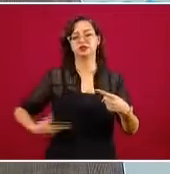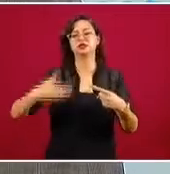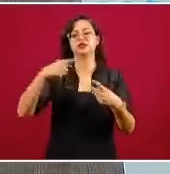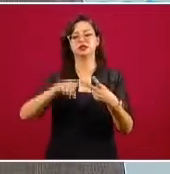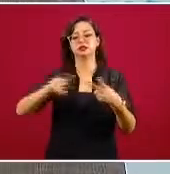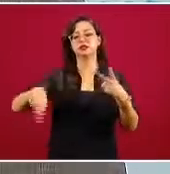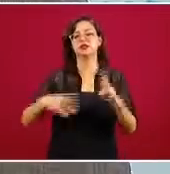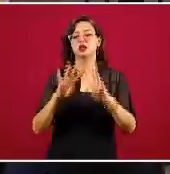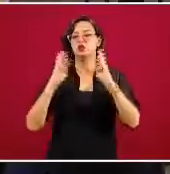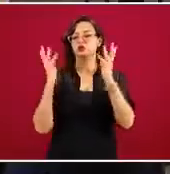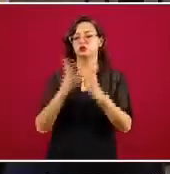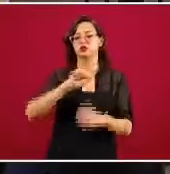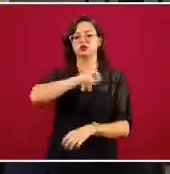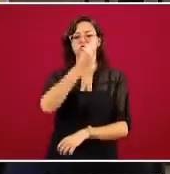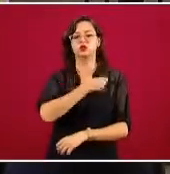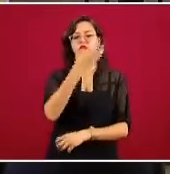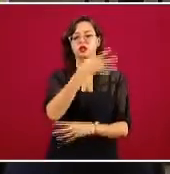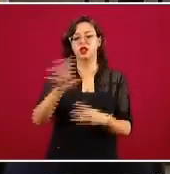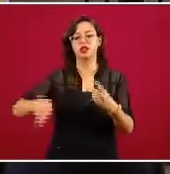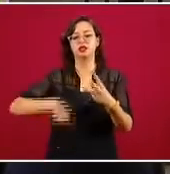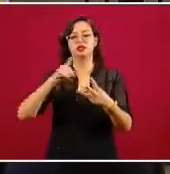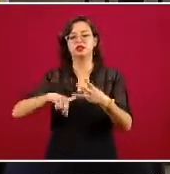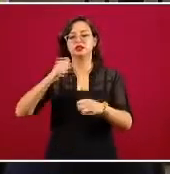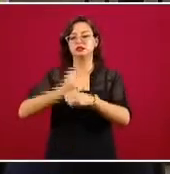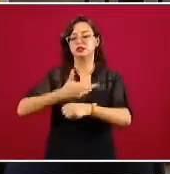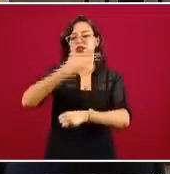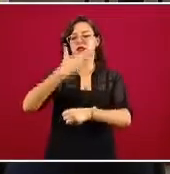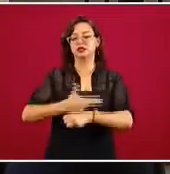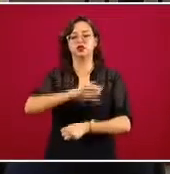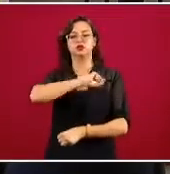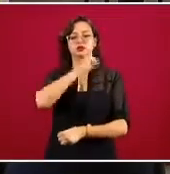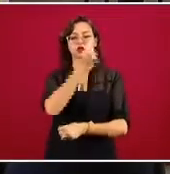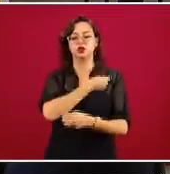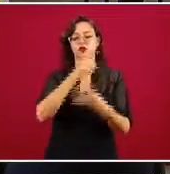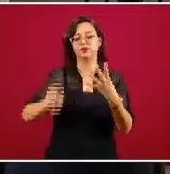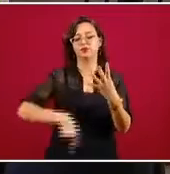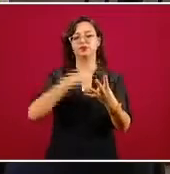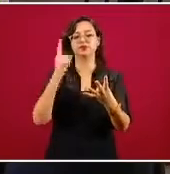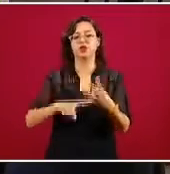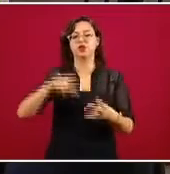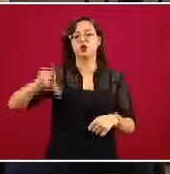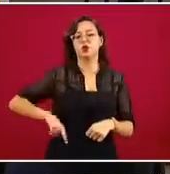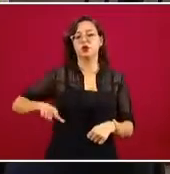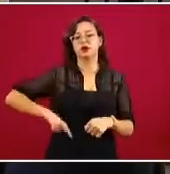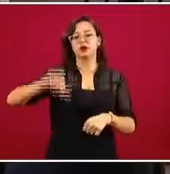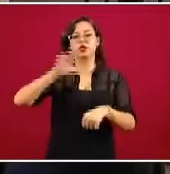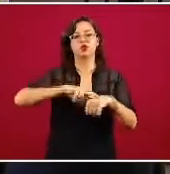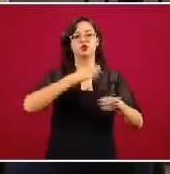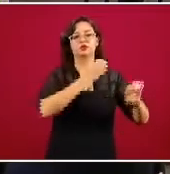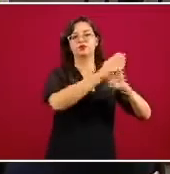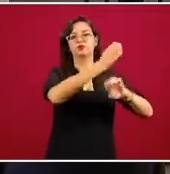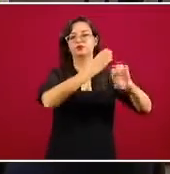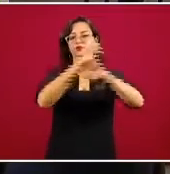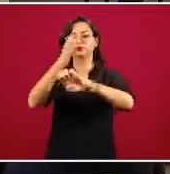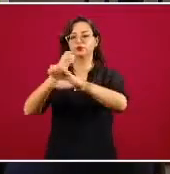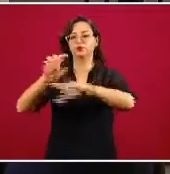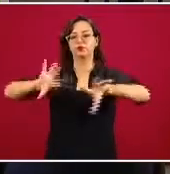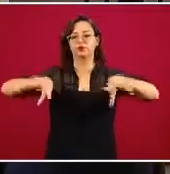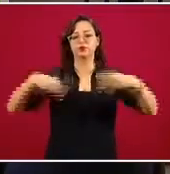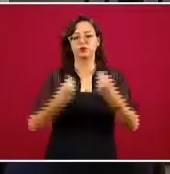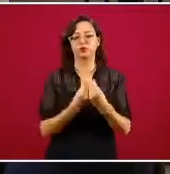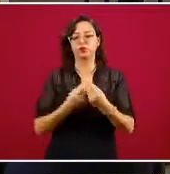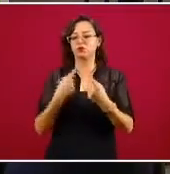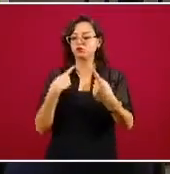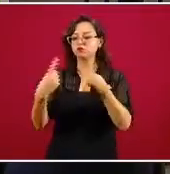de Salubridad General, el Secretario de Salud y los gobiernos estatales. Estas medidas fueron dispuestas por la